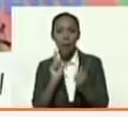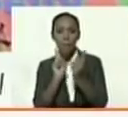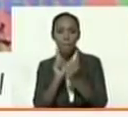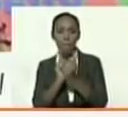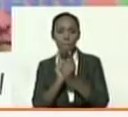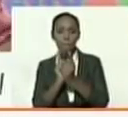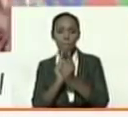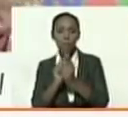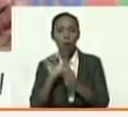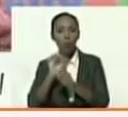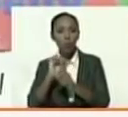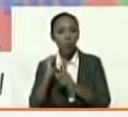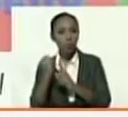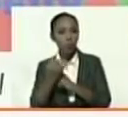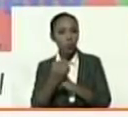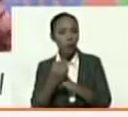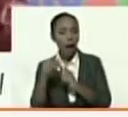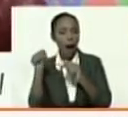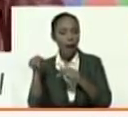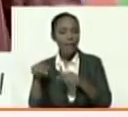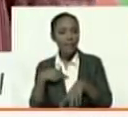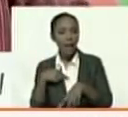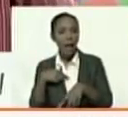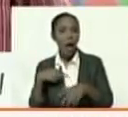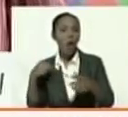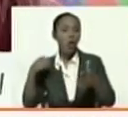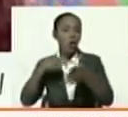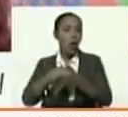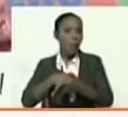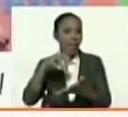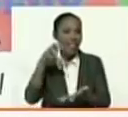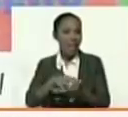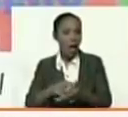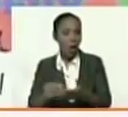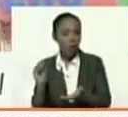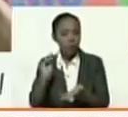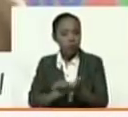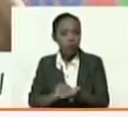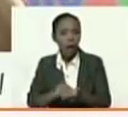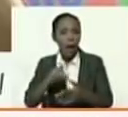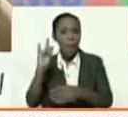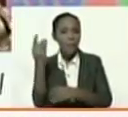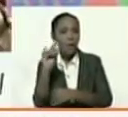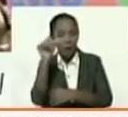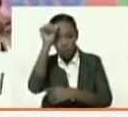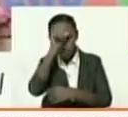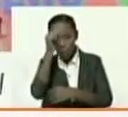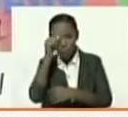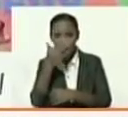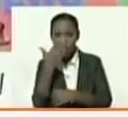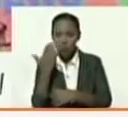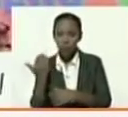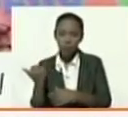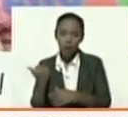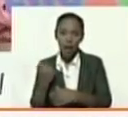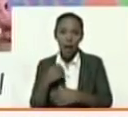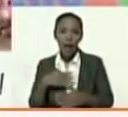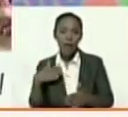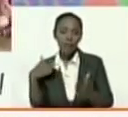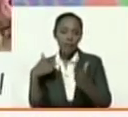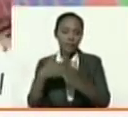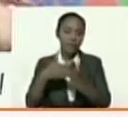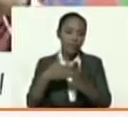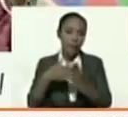torno a este golpe de Estado ocurrido en Bolivia este domingo en contra del presidente constitucional Evo